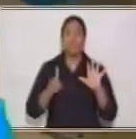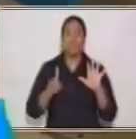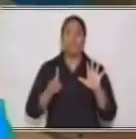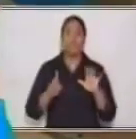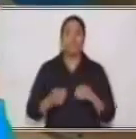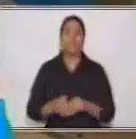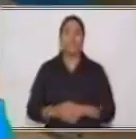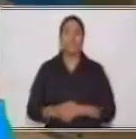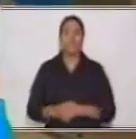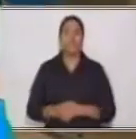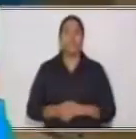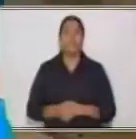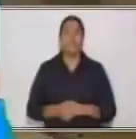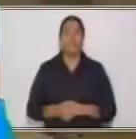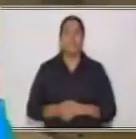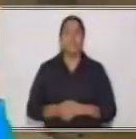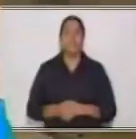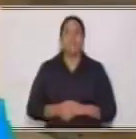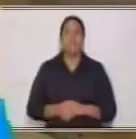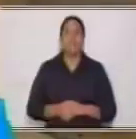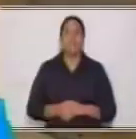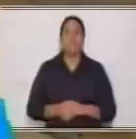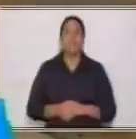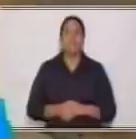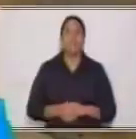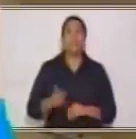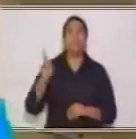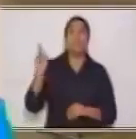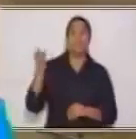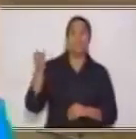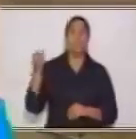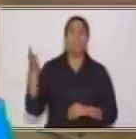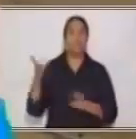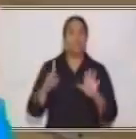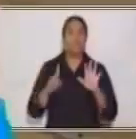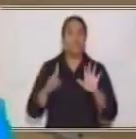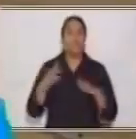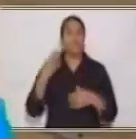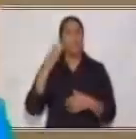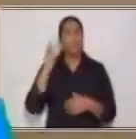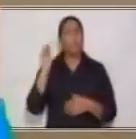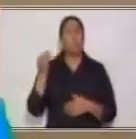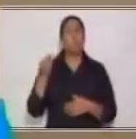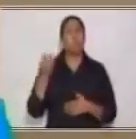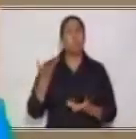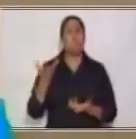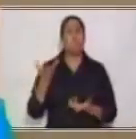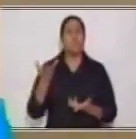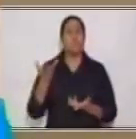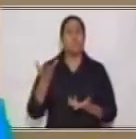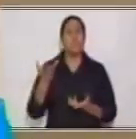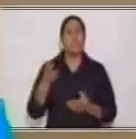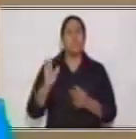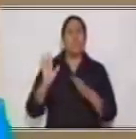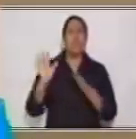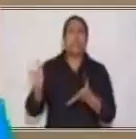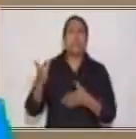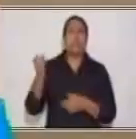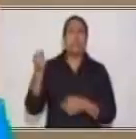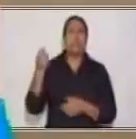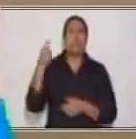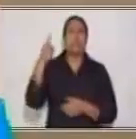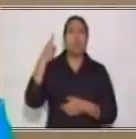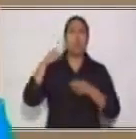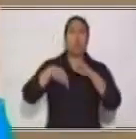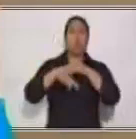se sintió mal. Ese sería el número 6. ¿Por qué nos queda un tentáculo? ¿Por qué